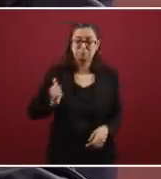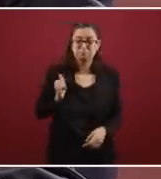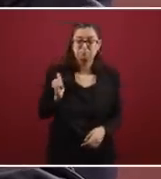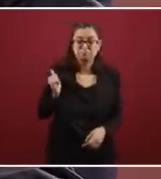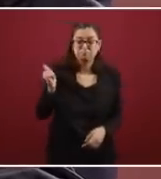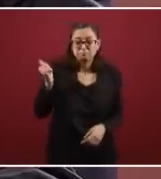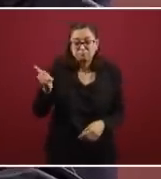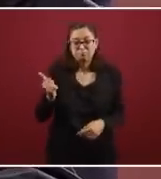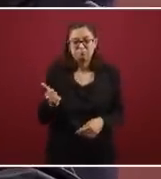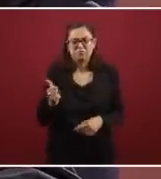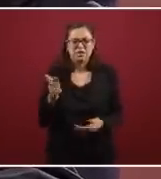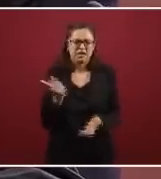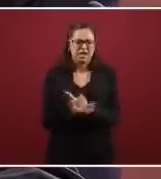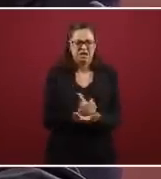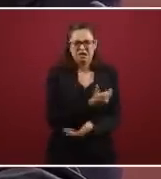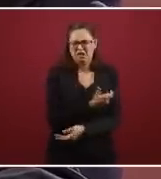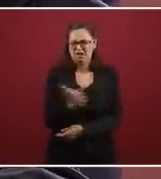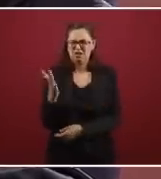no costoso,